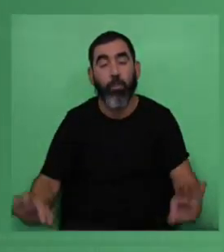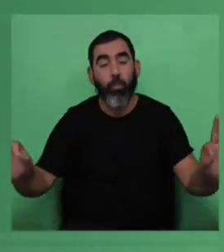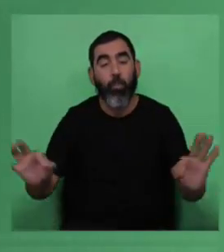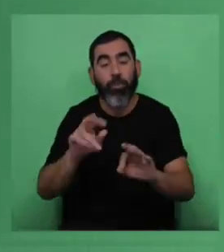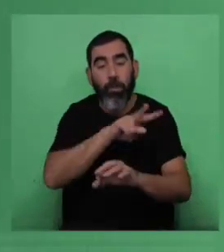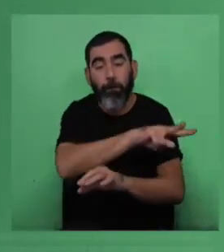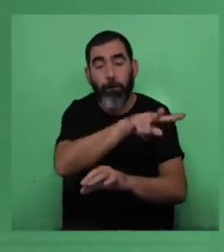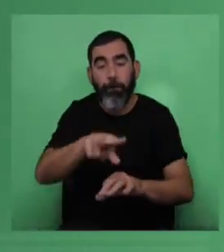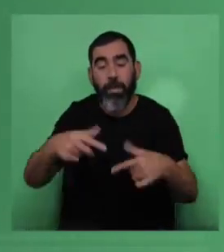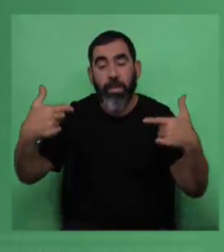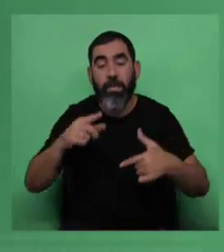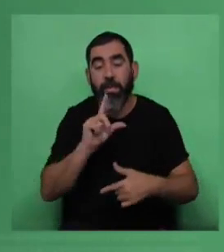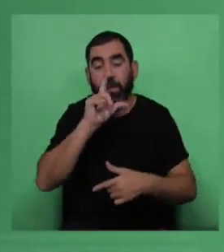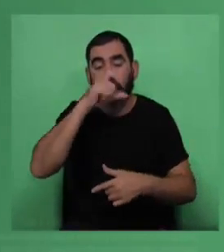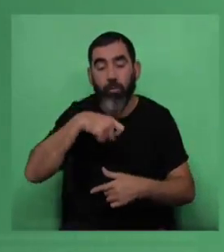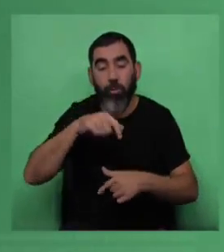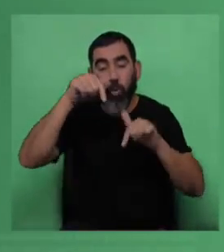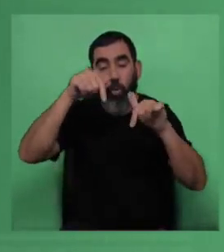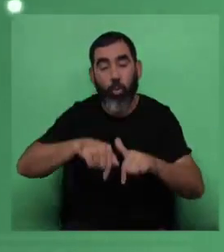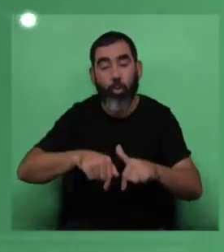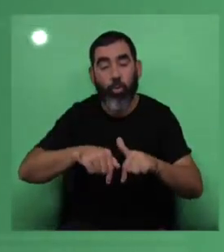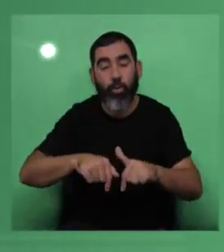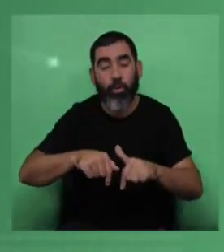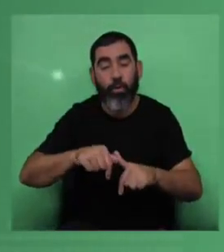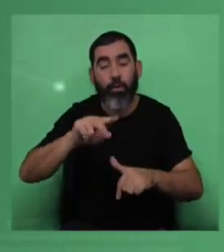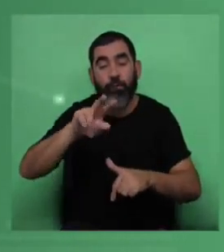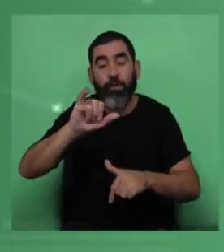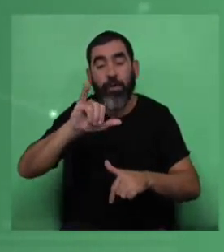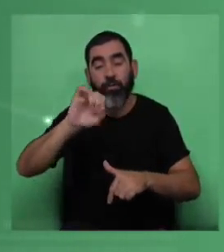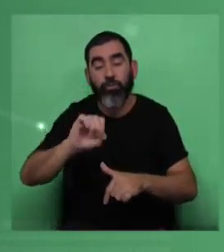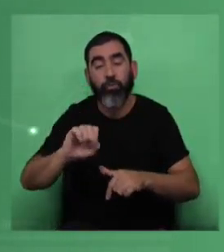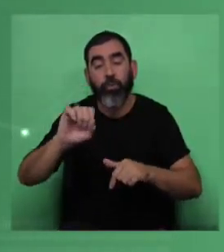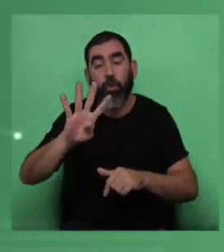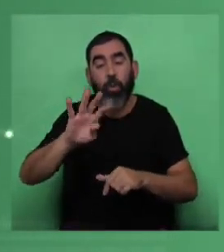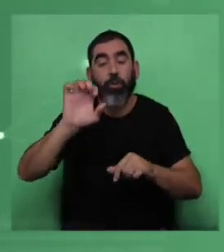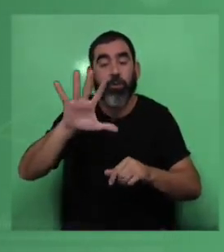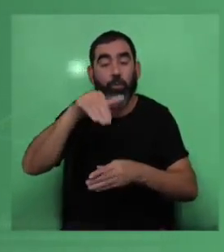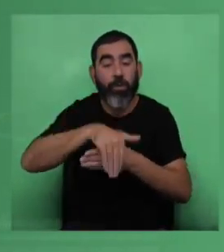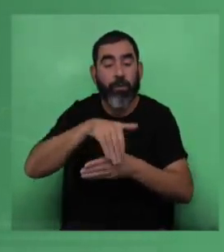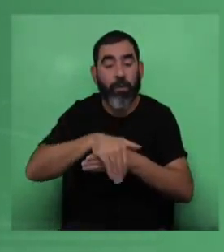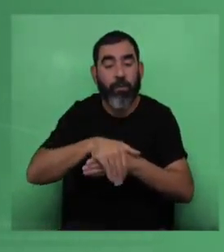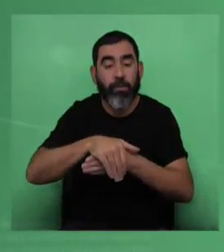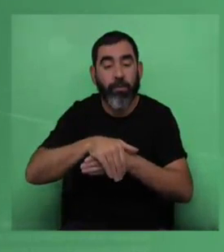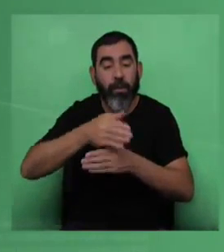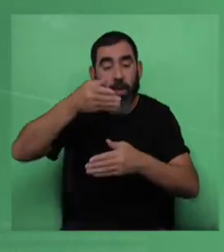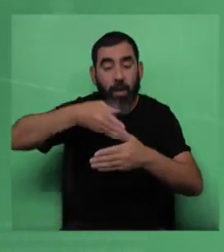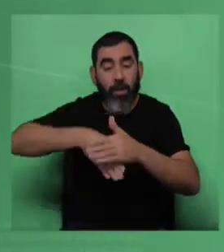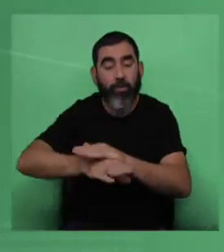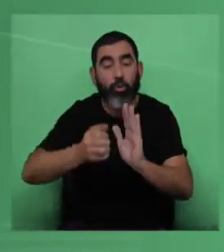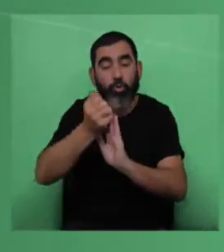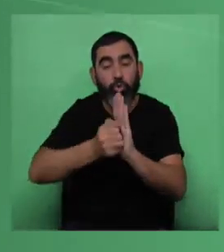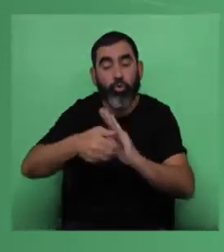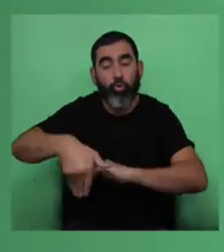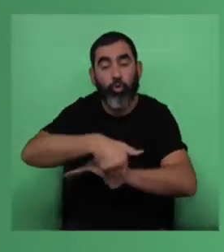Música en el Mirador de la Intendencia de Montevideo. Hoy se presenta Viviana Verdecio a las 16 y 17 horas. Acceso al Mirador por calle